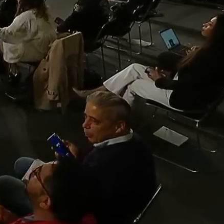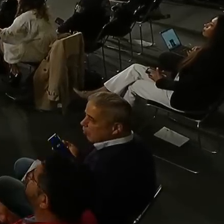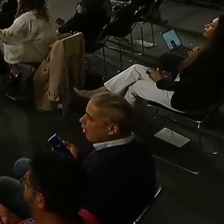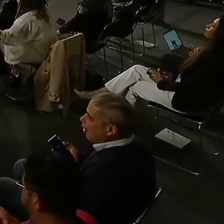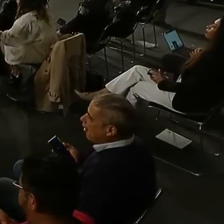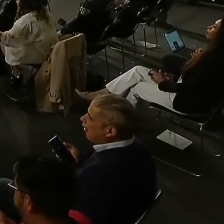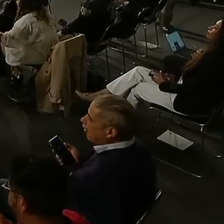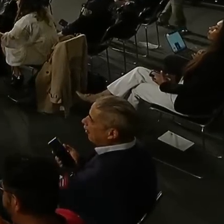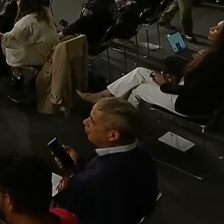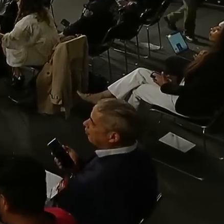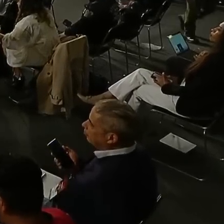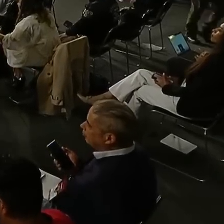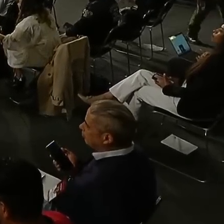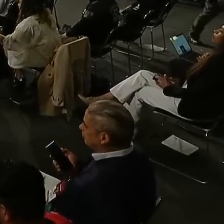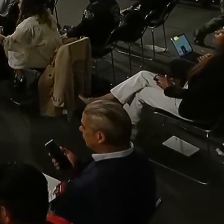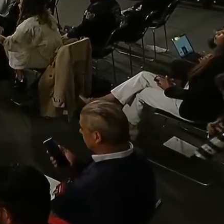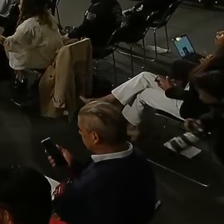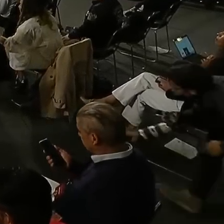Bueno, pues vamos